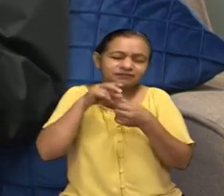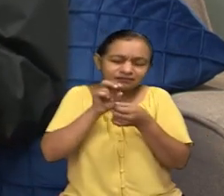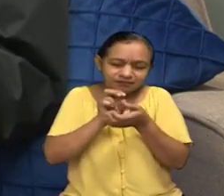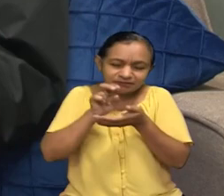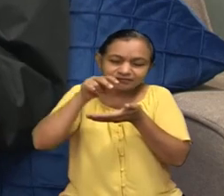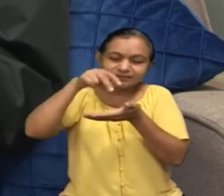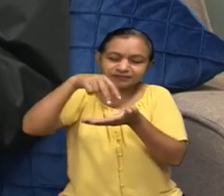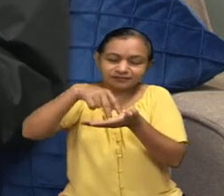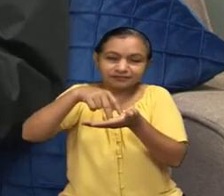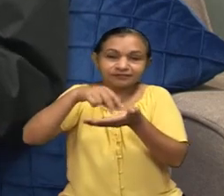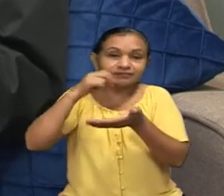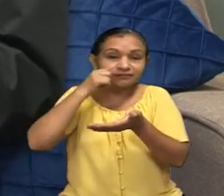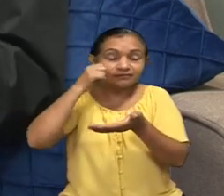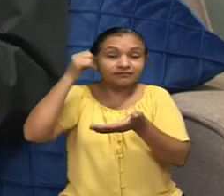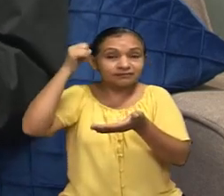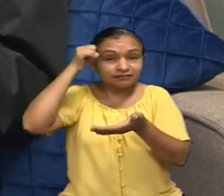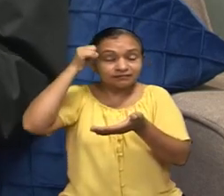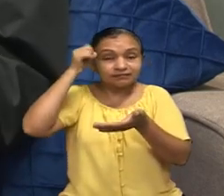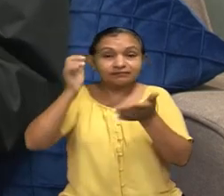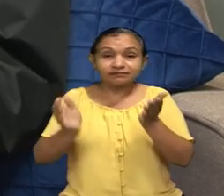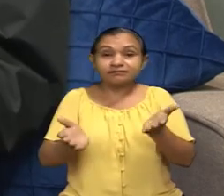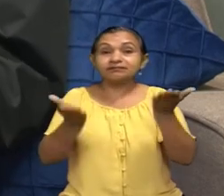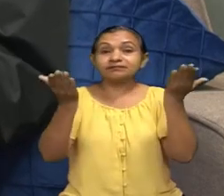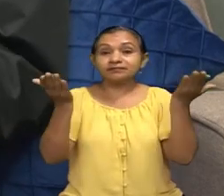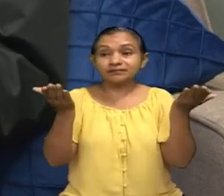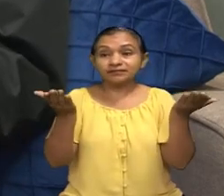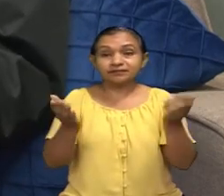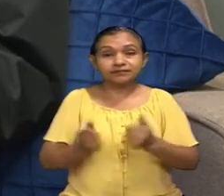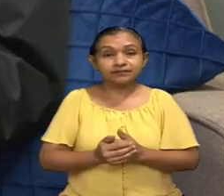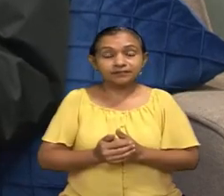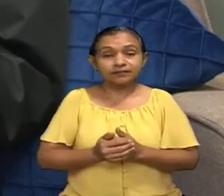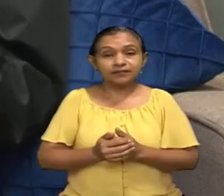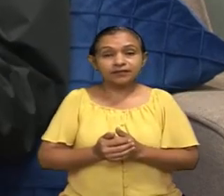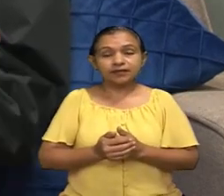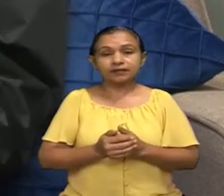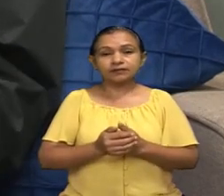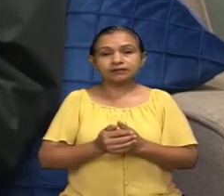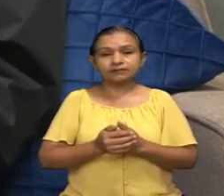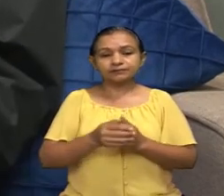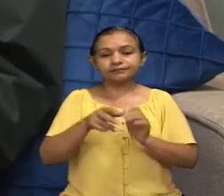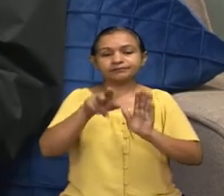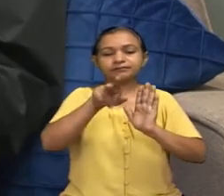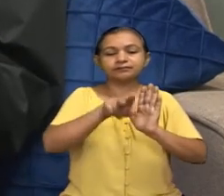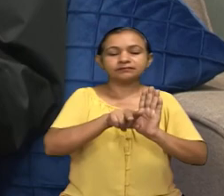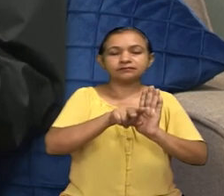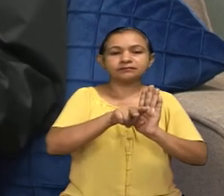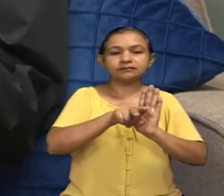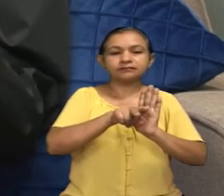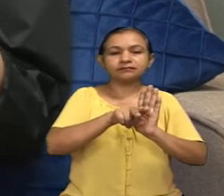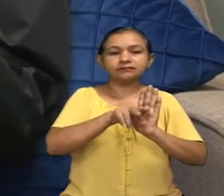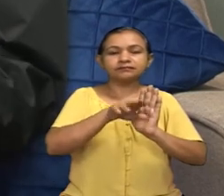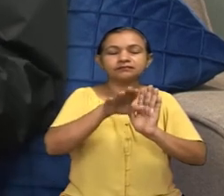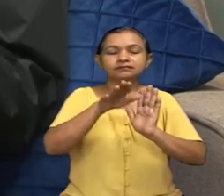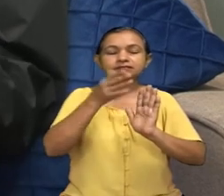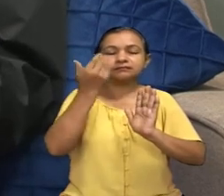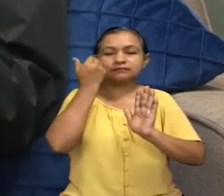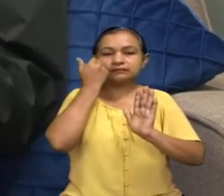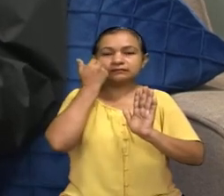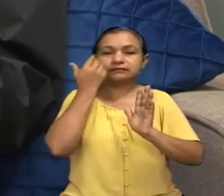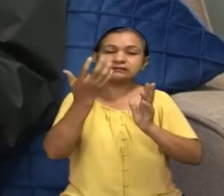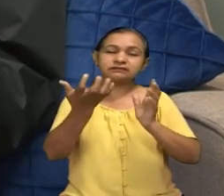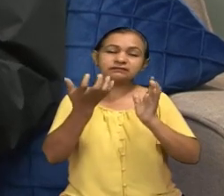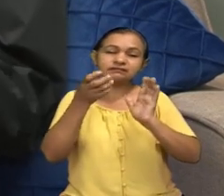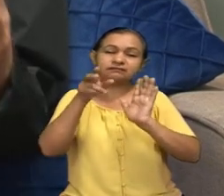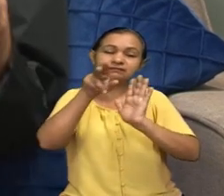pero cuando seas adulto mayor ya la relación con la cama es otra, ¿verdad? Y uno quiere estar